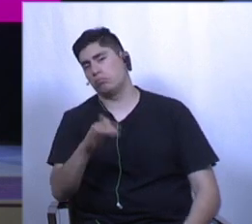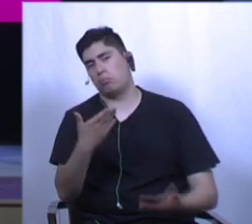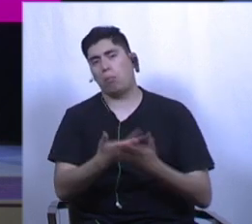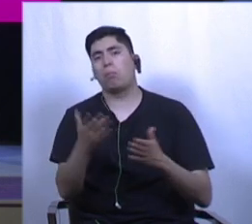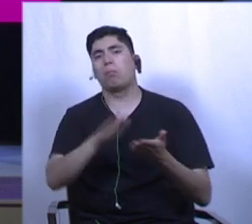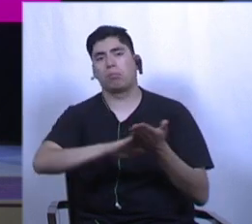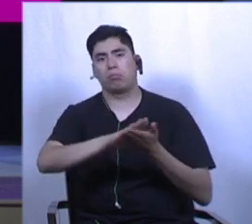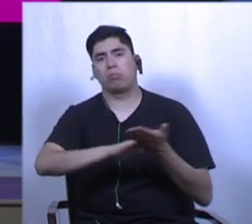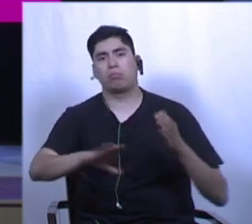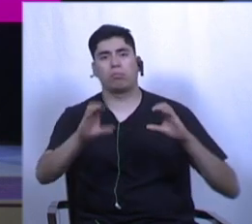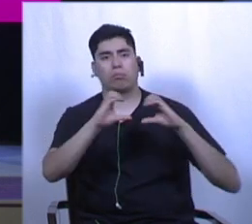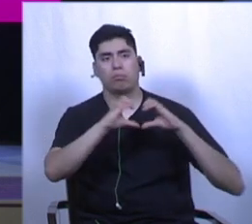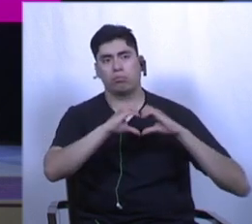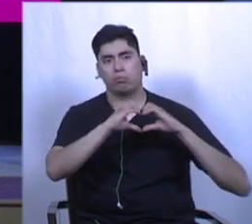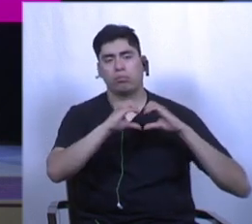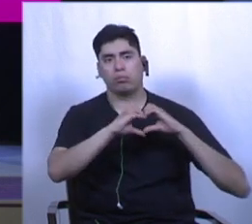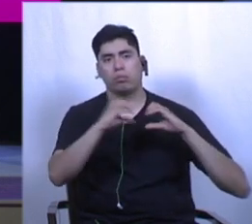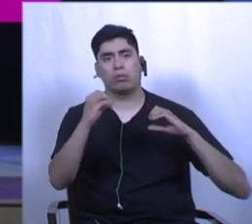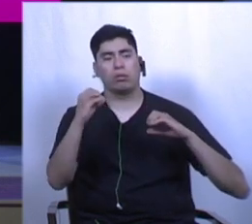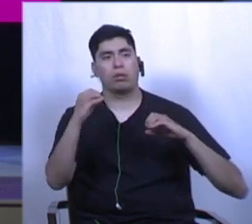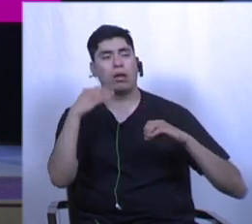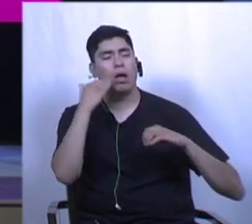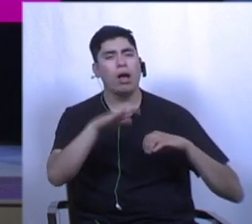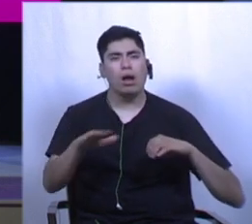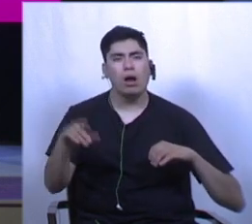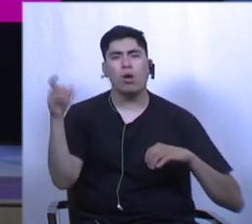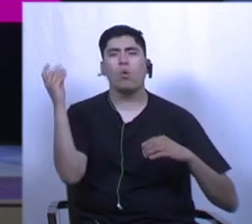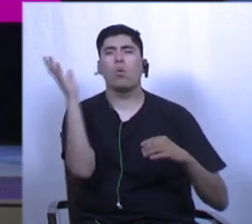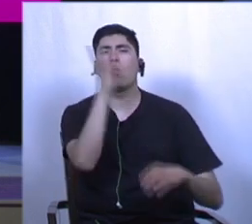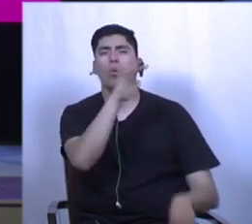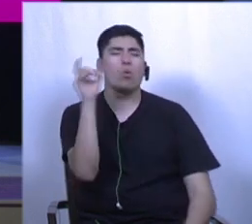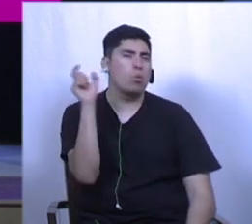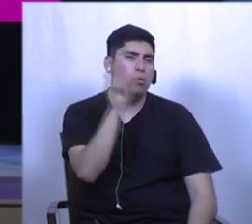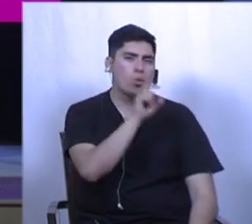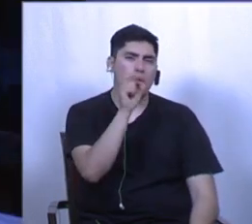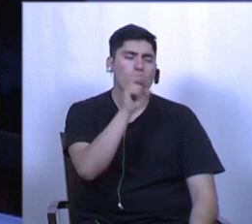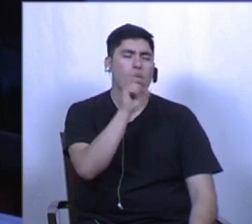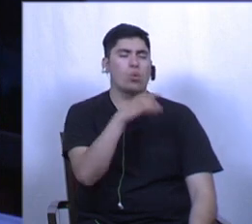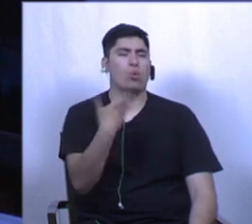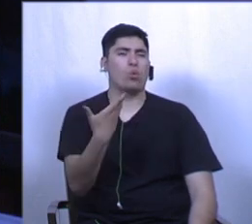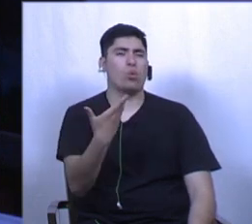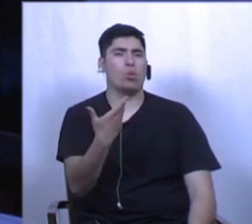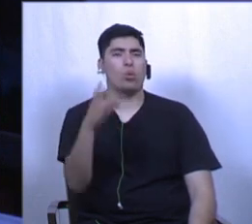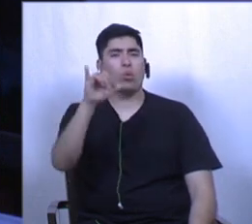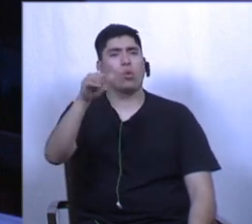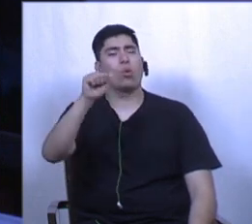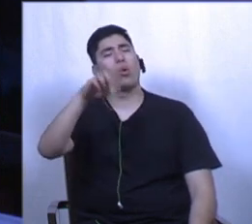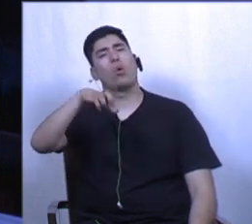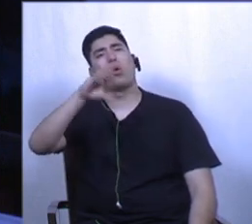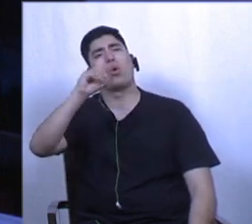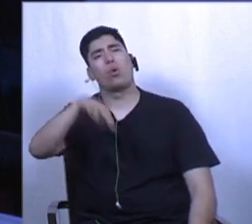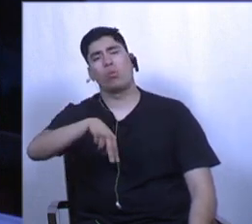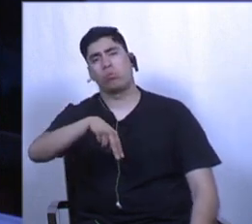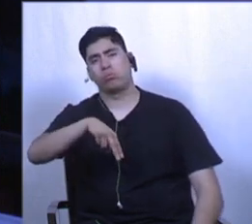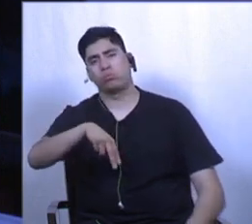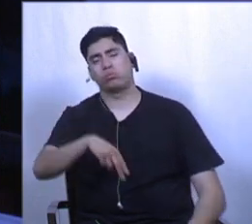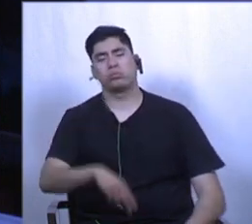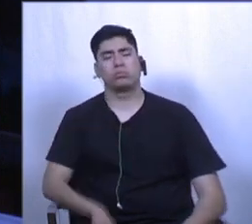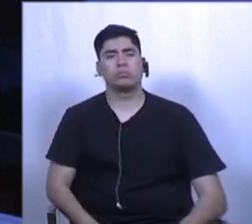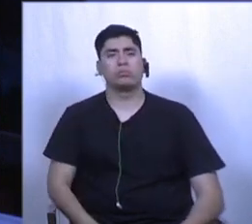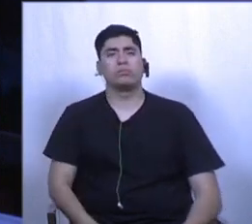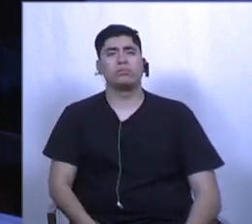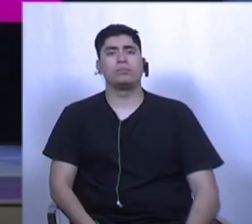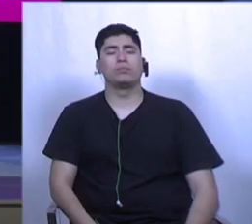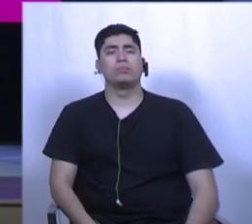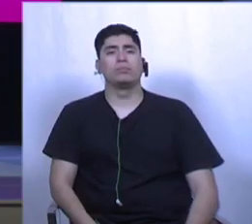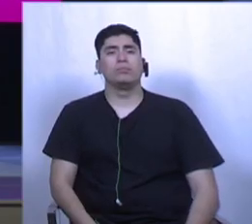riesgo cardíaco en niños. En color rojo están en Japón, y verán que hubo